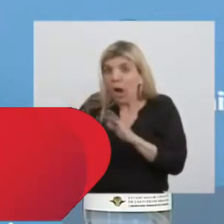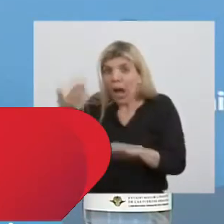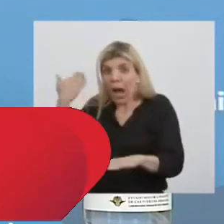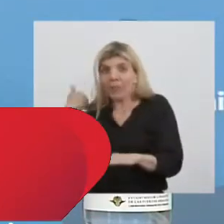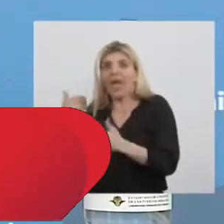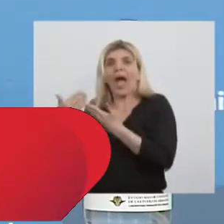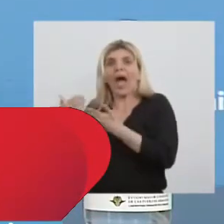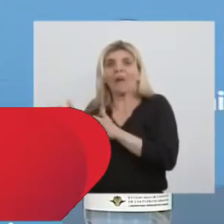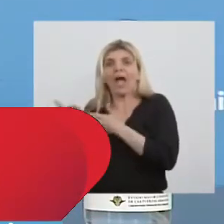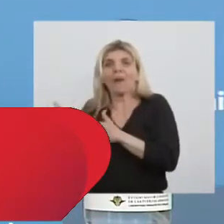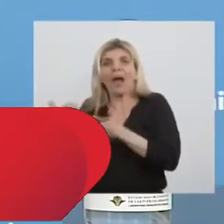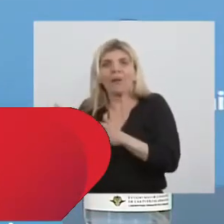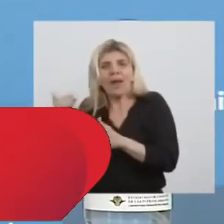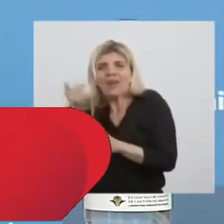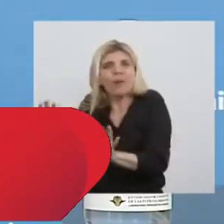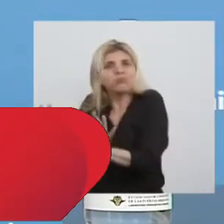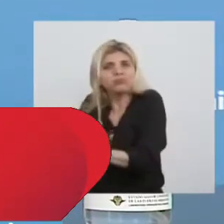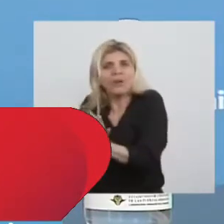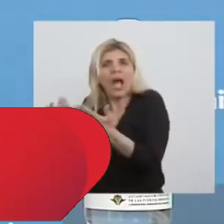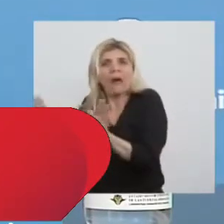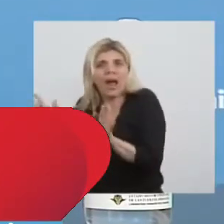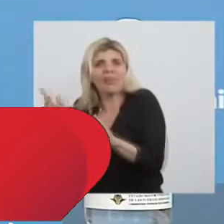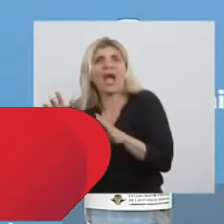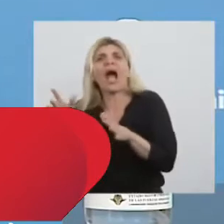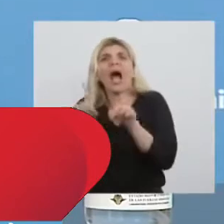abriendo actividades.